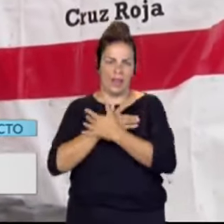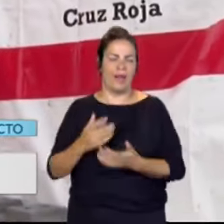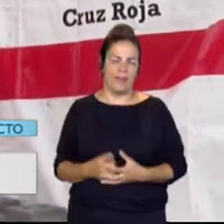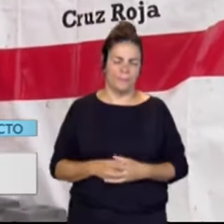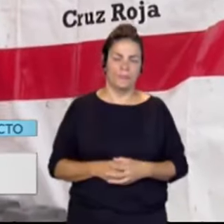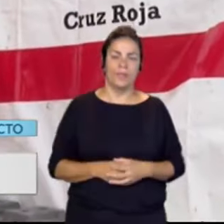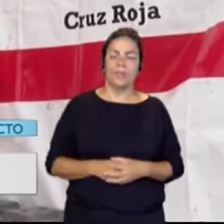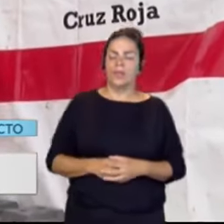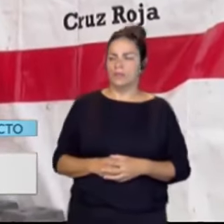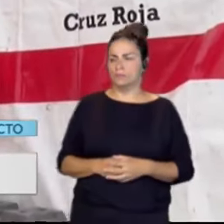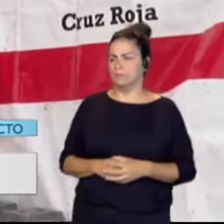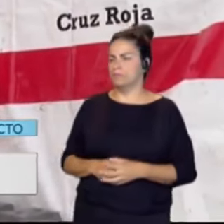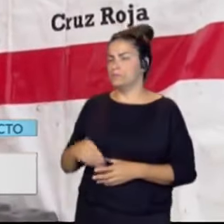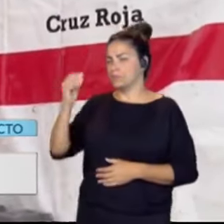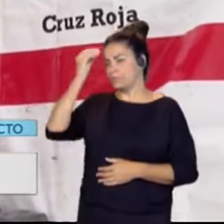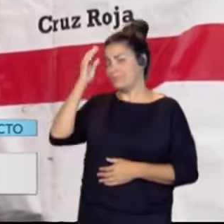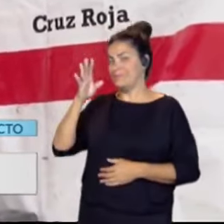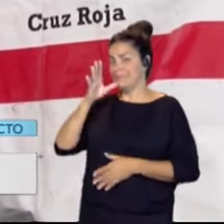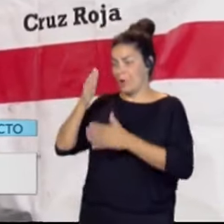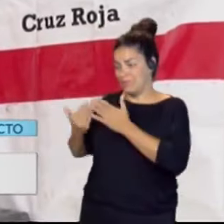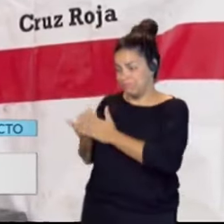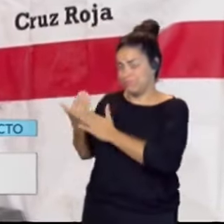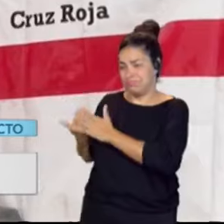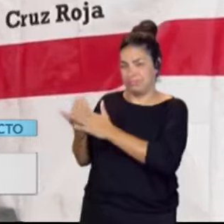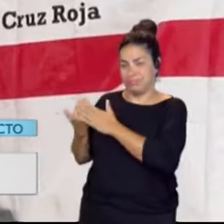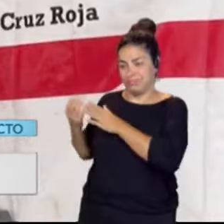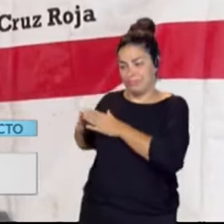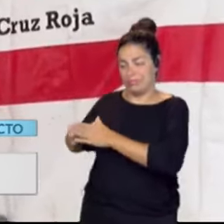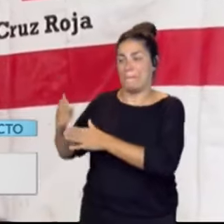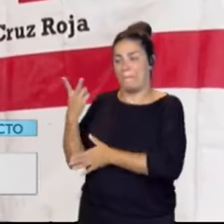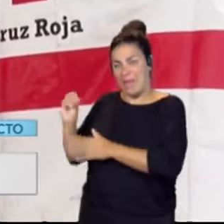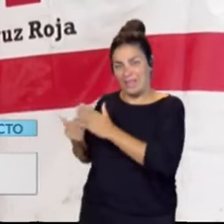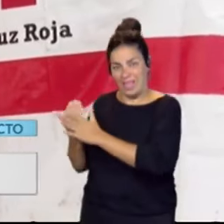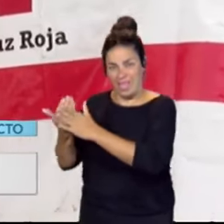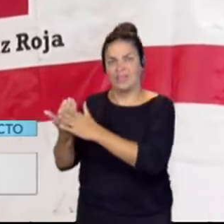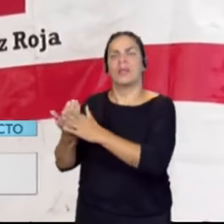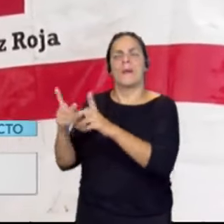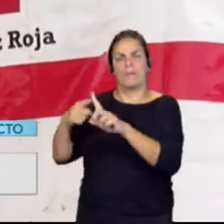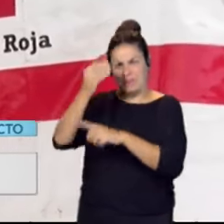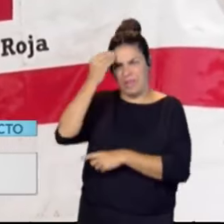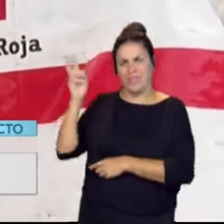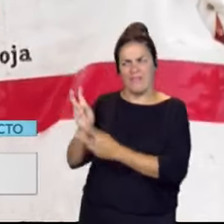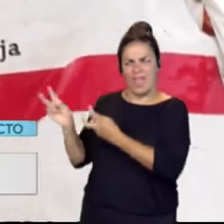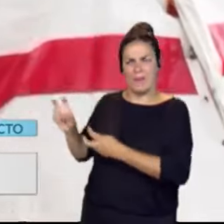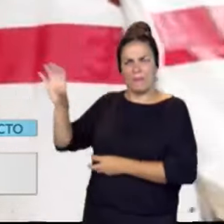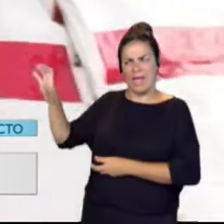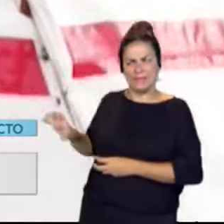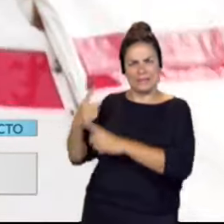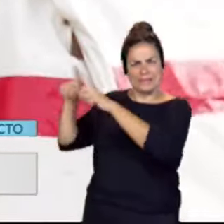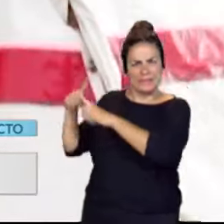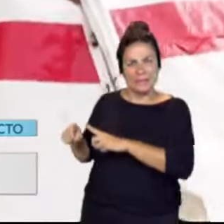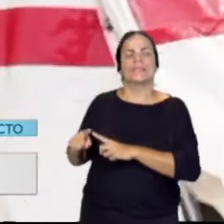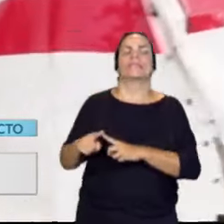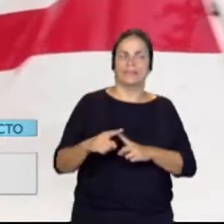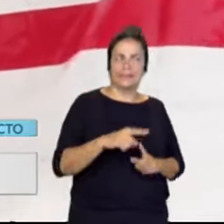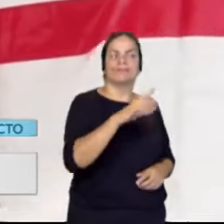son en torno a esos 20 días de navegación lo que llevaban estas personas y proceden de diferentes países, no? Sí, exactamente. Se piensa